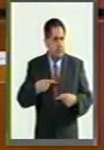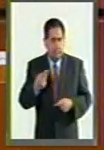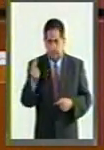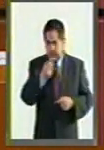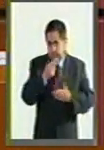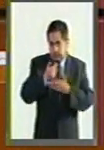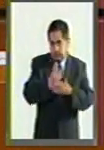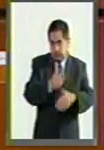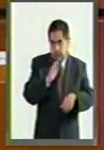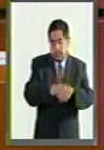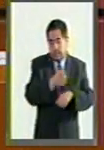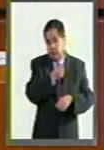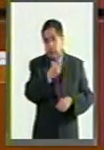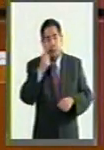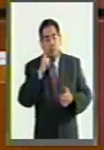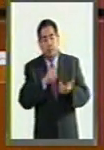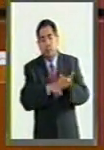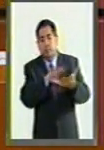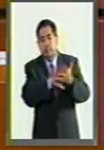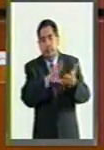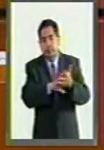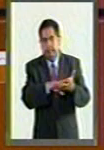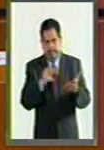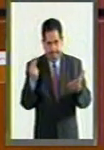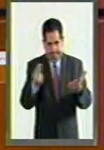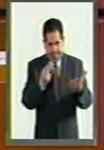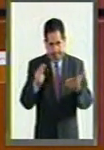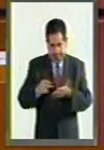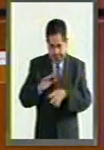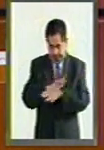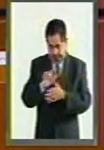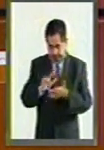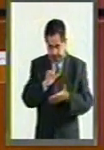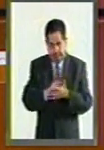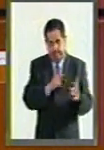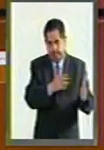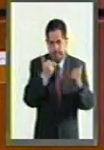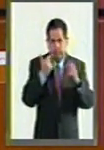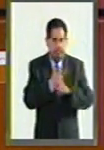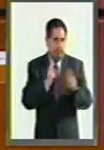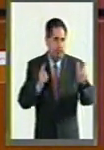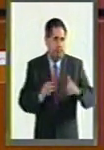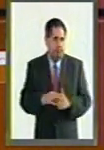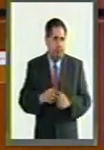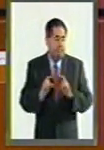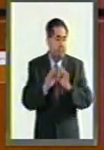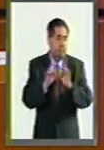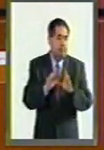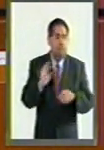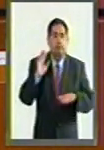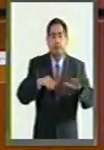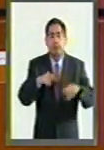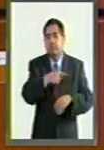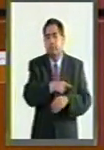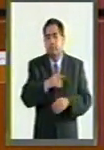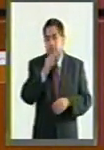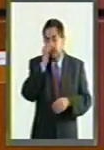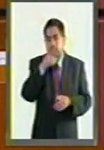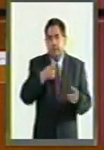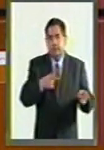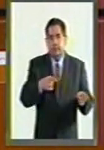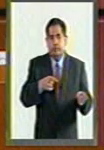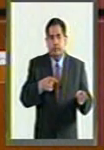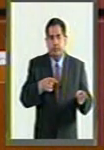están en los centros de privación de libertad por alguna circunstancia, a veces inclusive por tener un poco